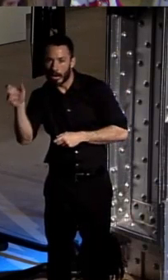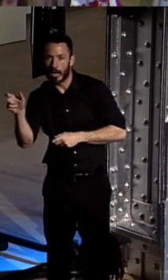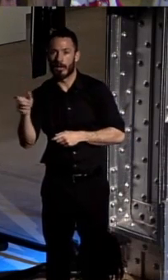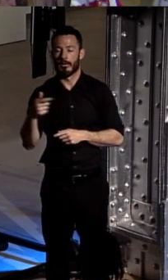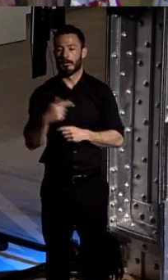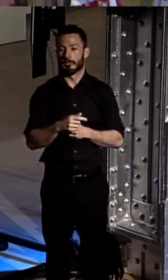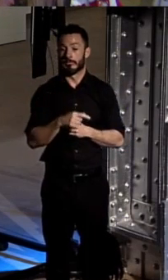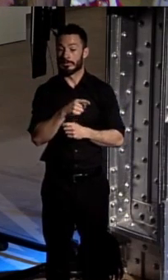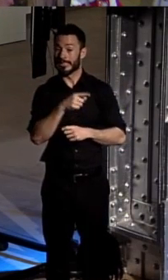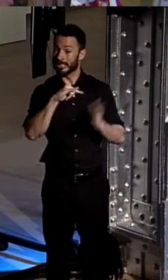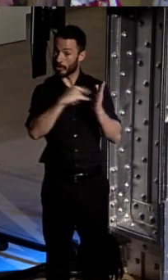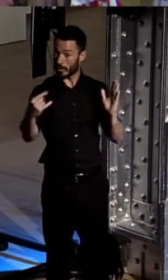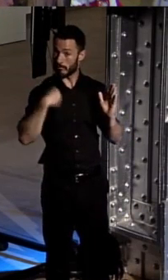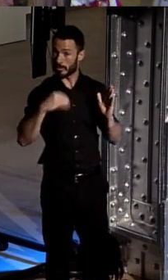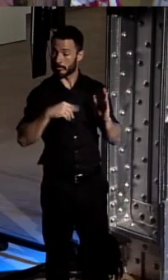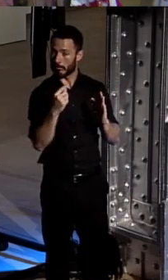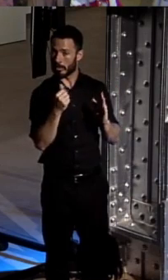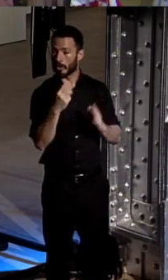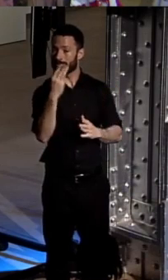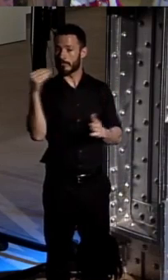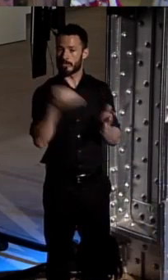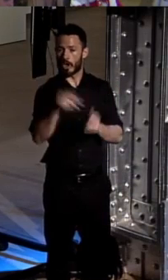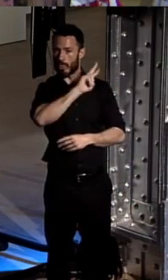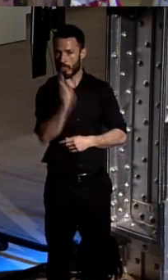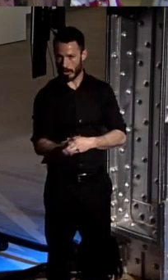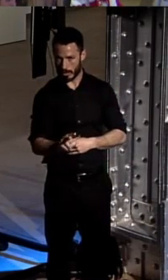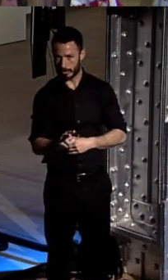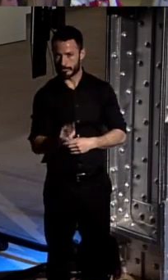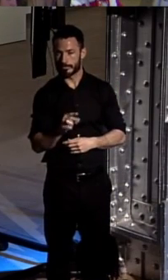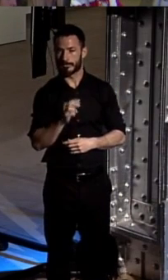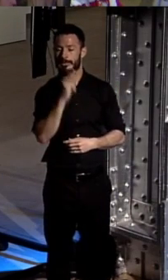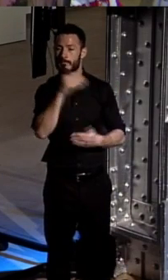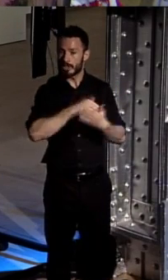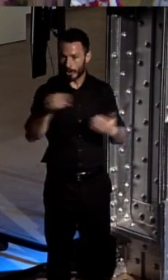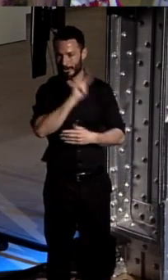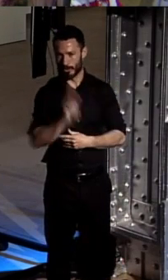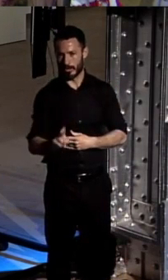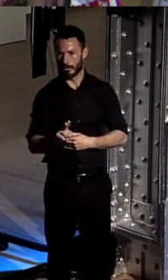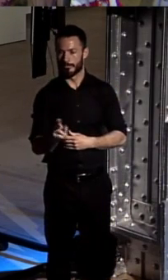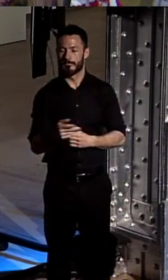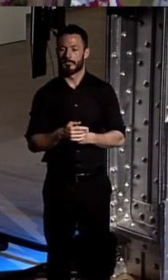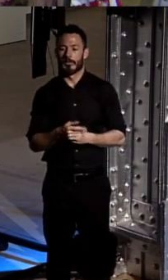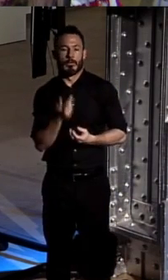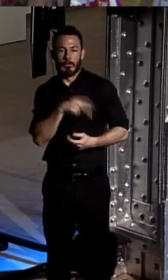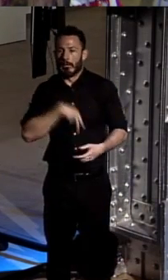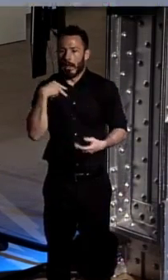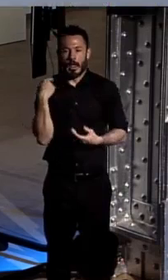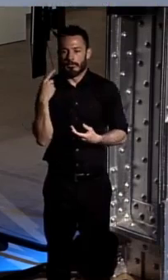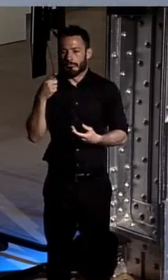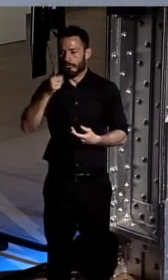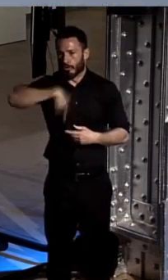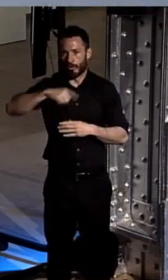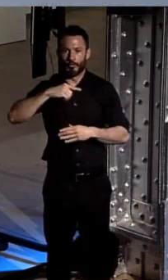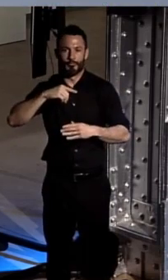$3 millones, y ustedes dirán, bueno, es mucho más fácil preguntárselo. O sea, decirle qué es lo que estás, que de hecho como en general funcionamos nosotros. Si yo quiero saber lo que están pensando,